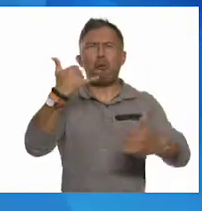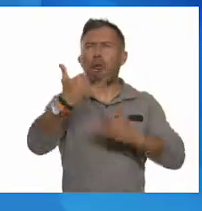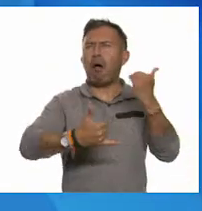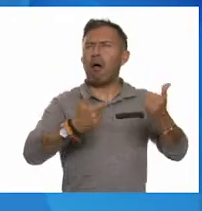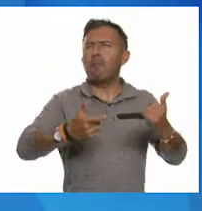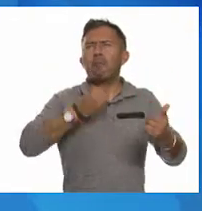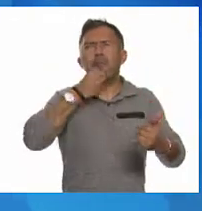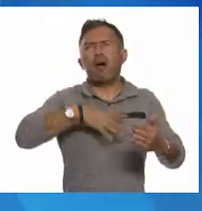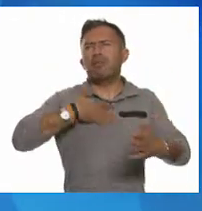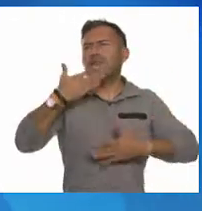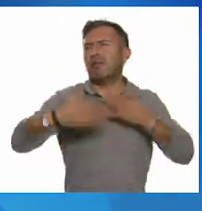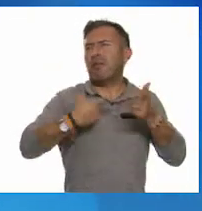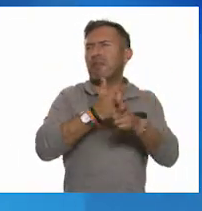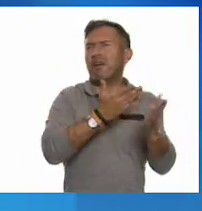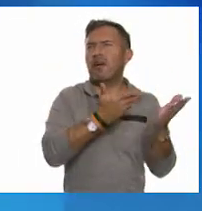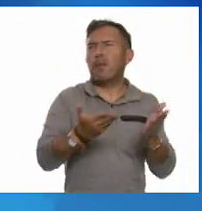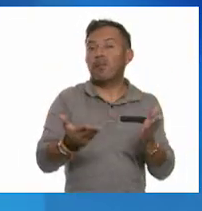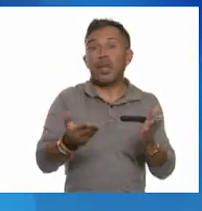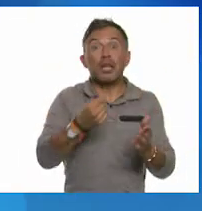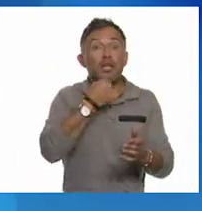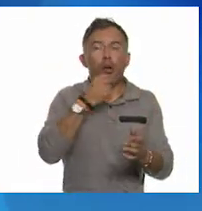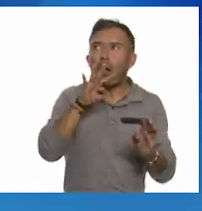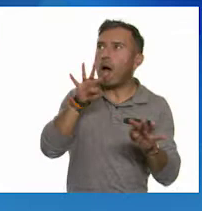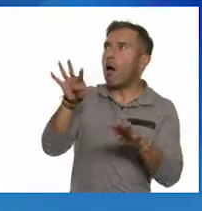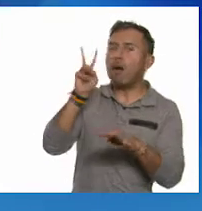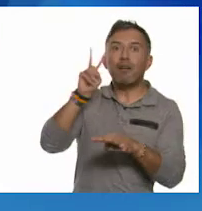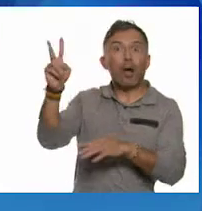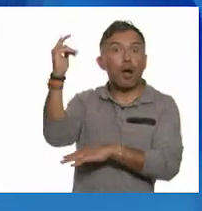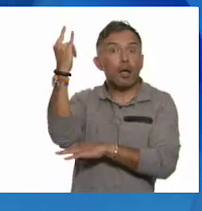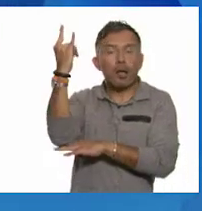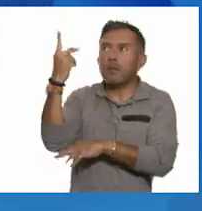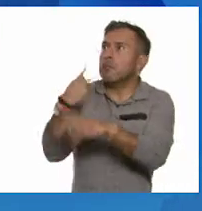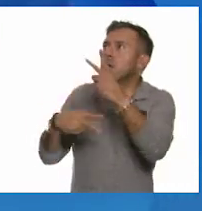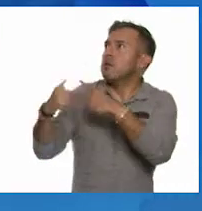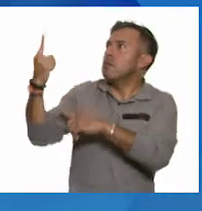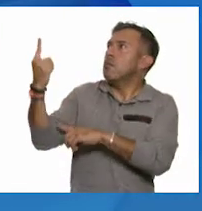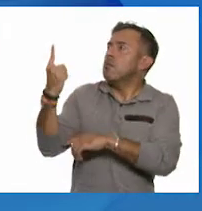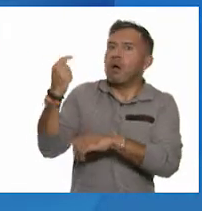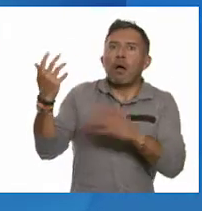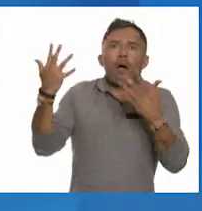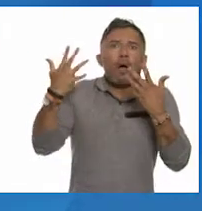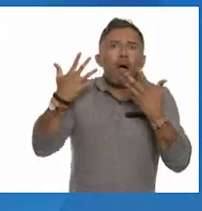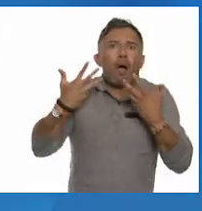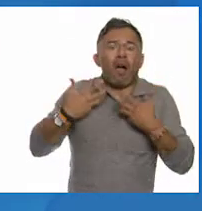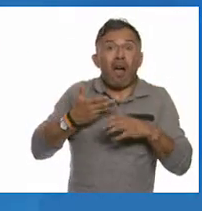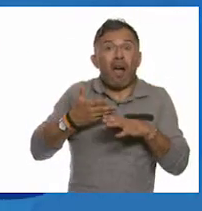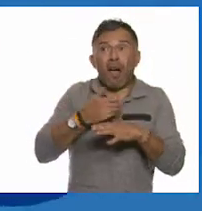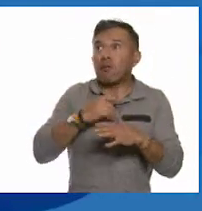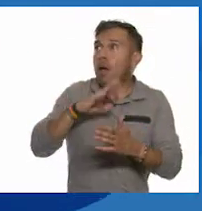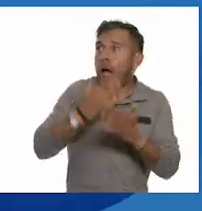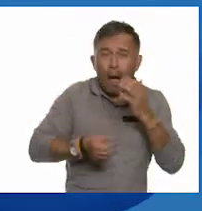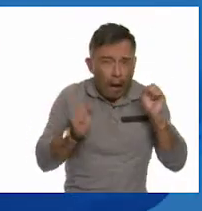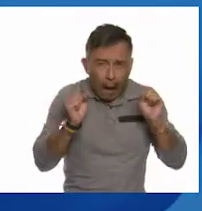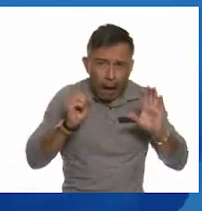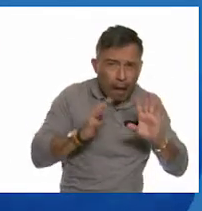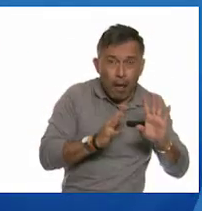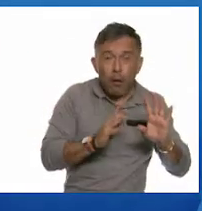vieron al gigante llegar, se asustaron y se fueron corriendo por donde habían venido mientras el invierno volvía al